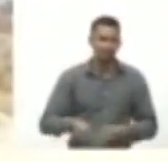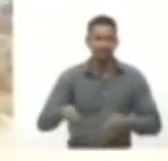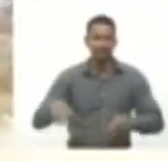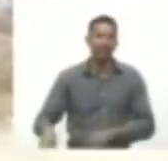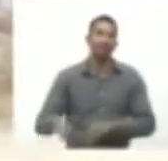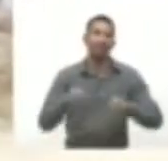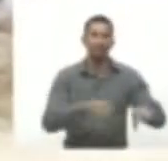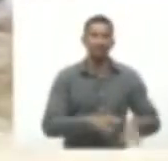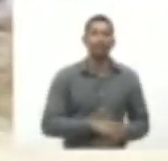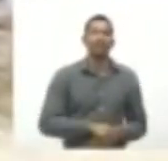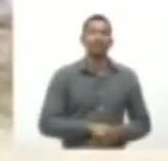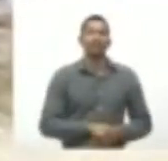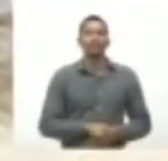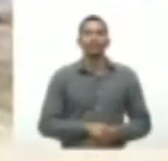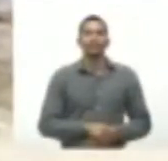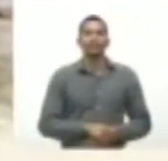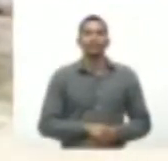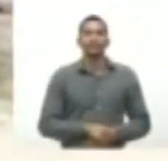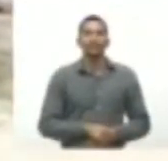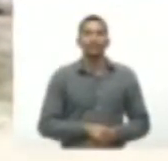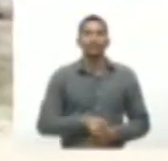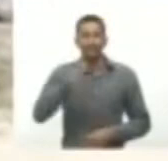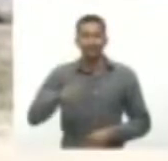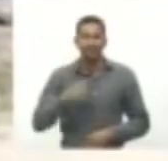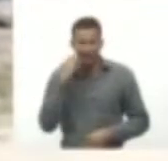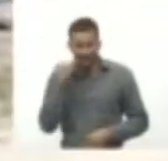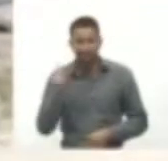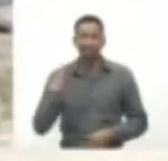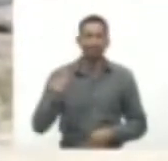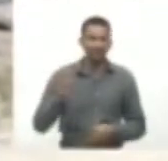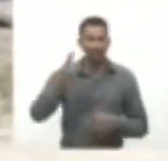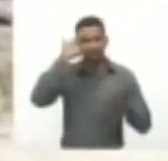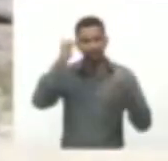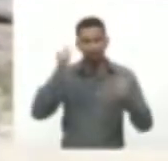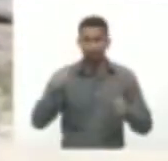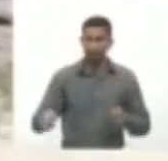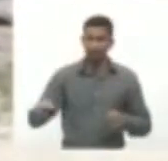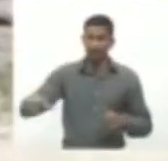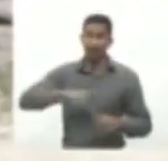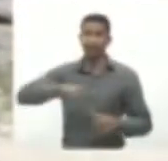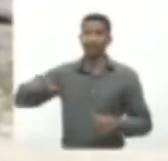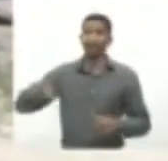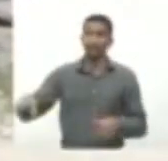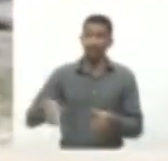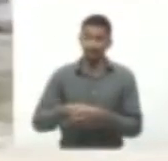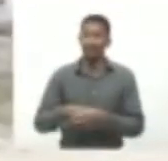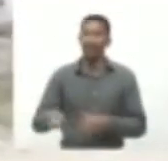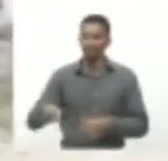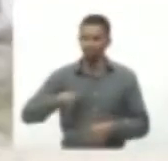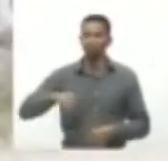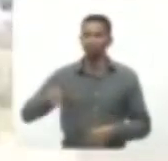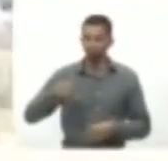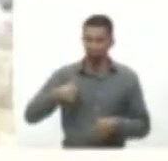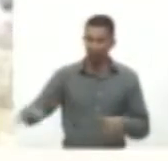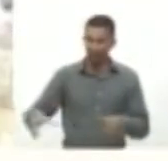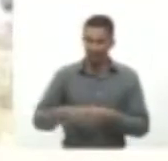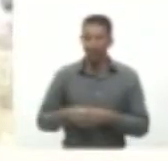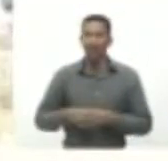la situación porque el líder comunal asesinado hace parte de mi organización, Asociación Federal de